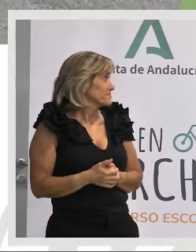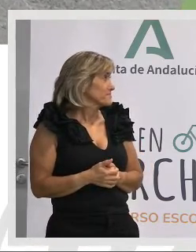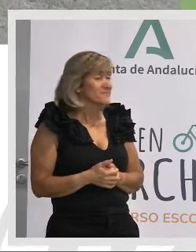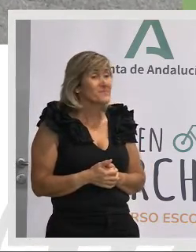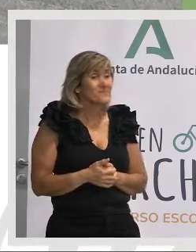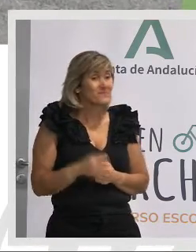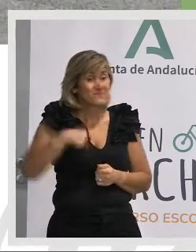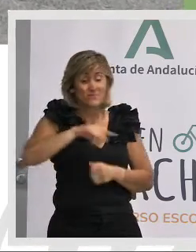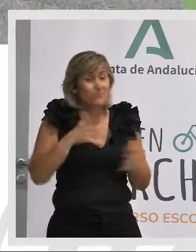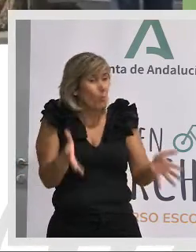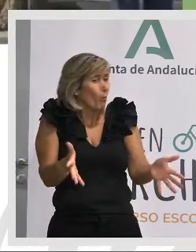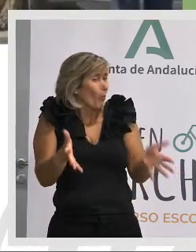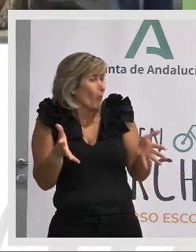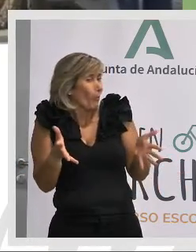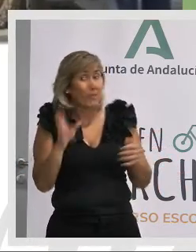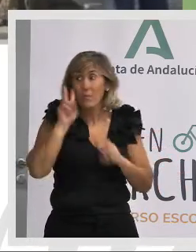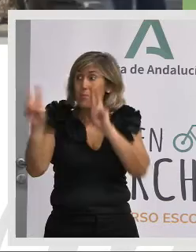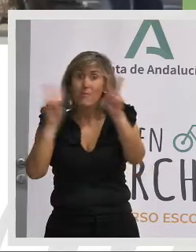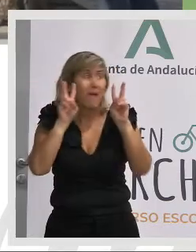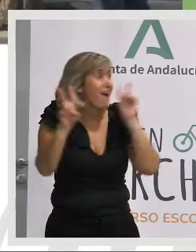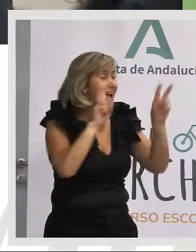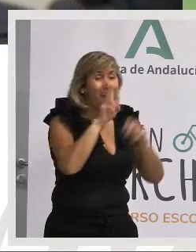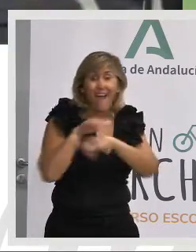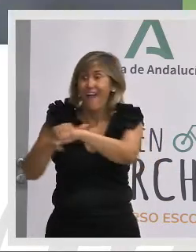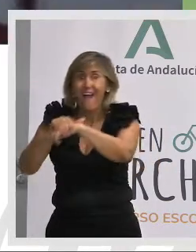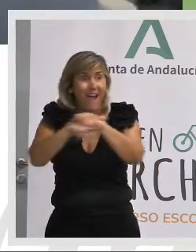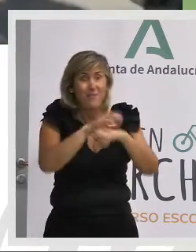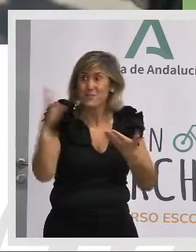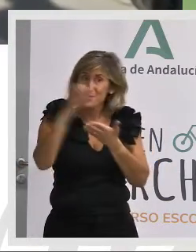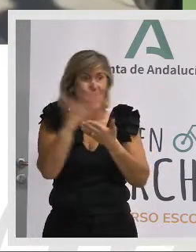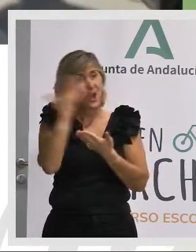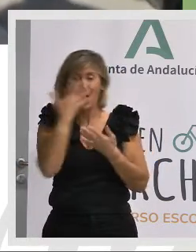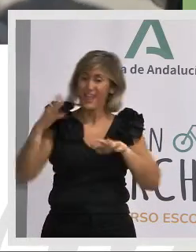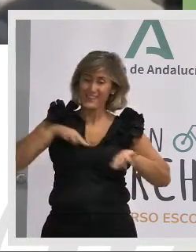Nos encanta encontrarnos con otros amigos de camino al cole.